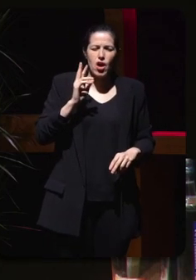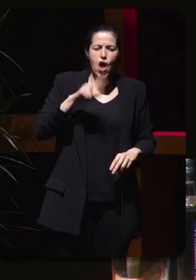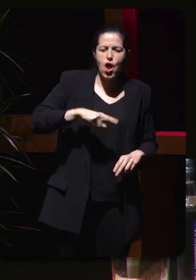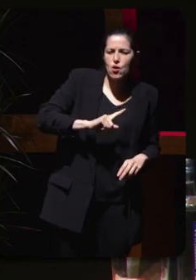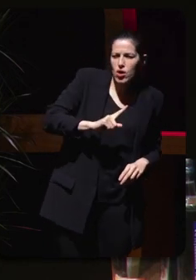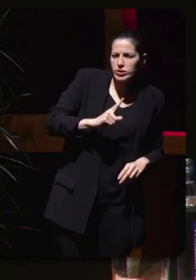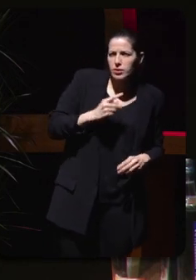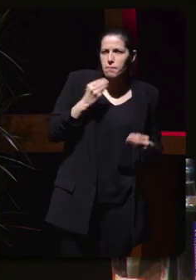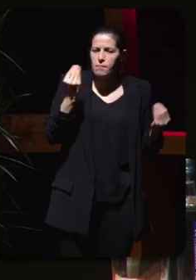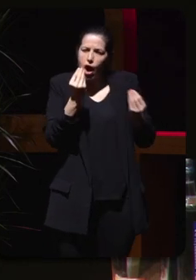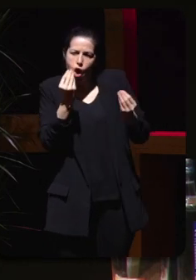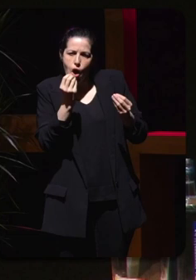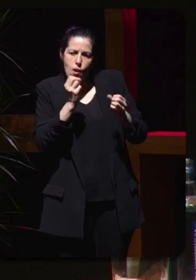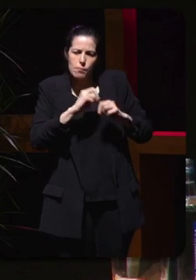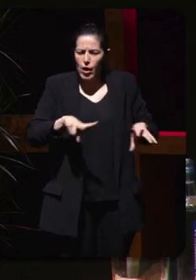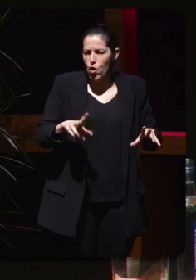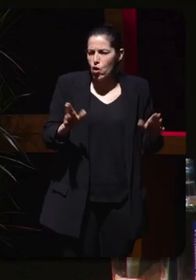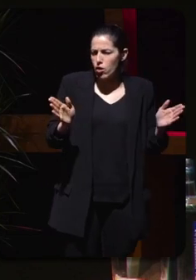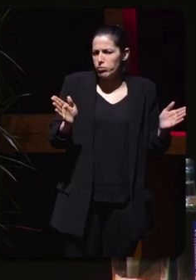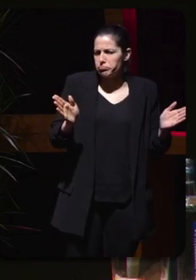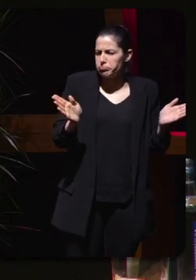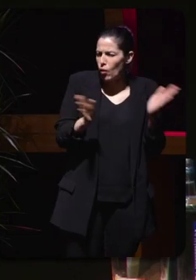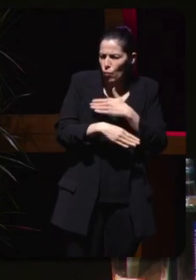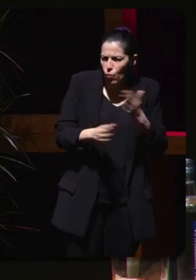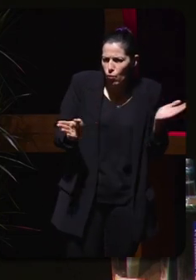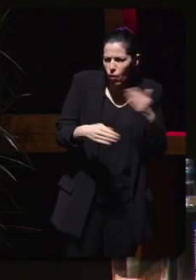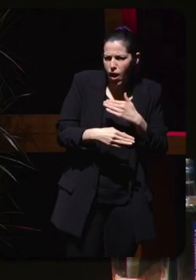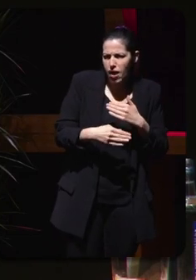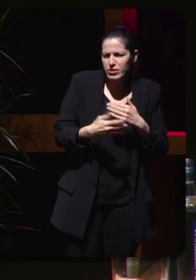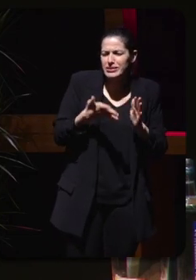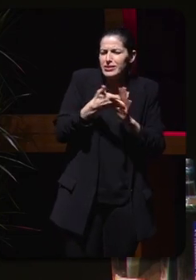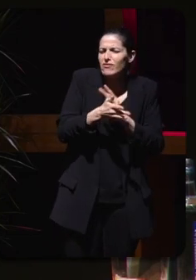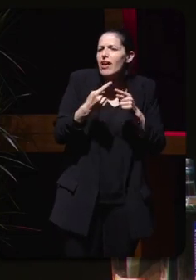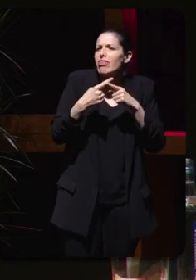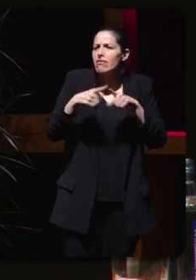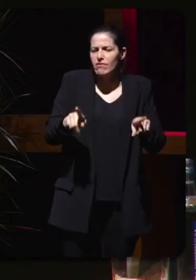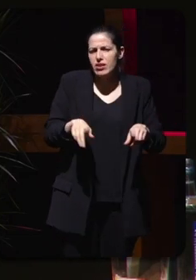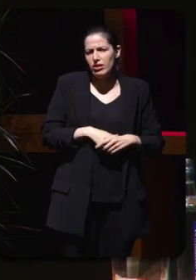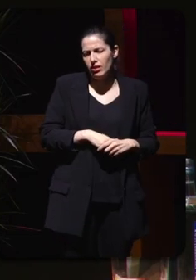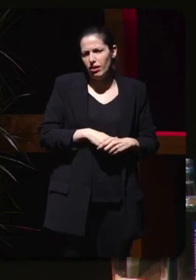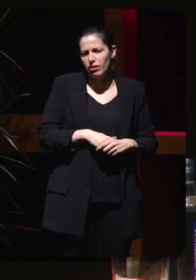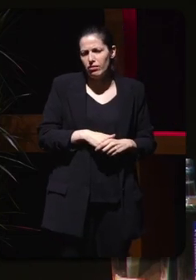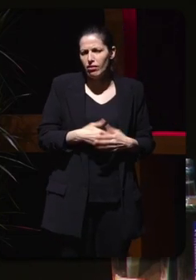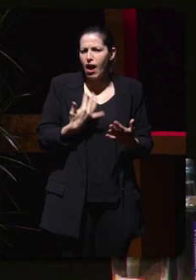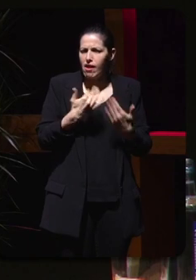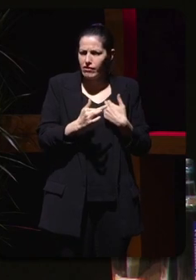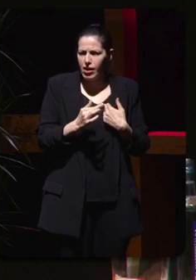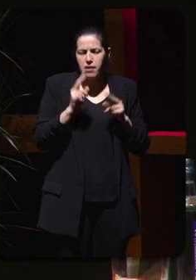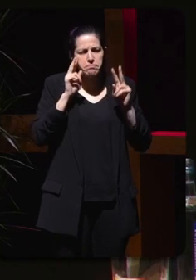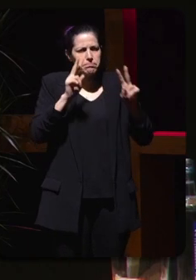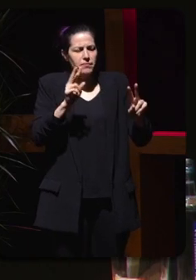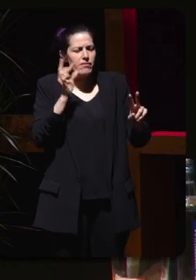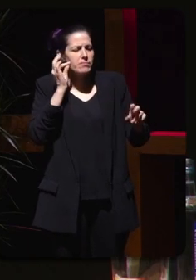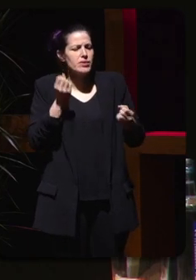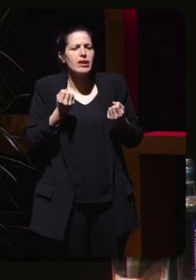peor, pero es distinta. Y lo que proporciona esa mirada femenina es que veamos la totalidad